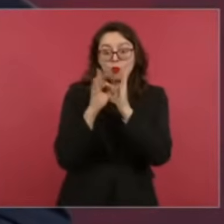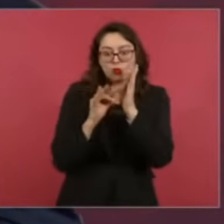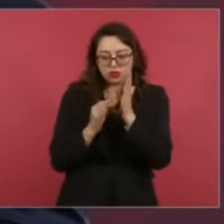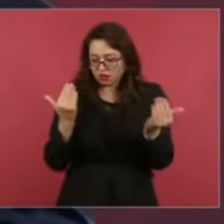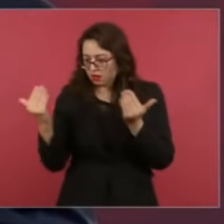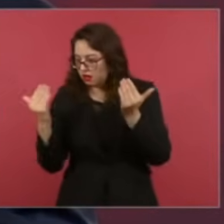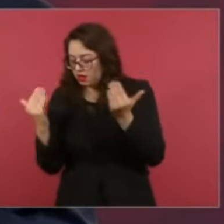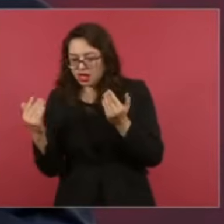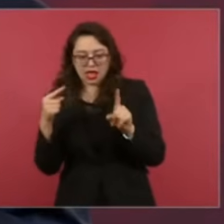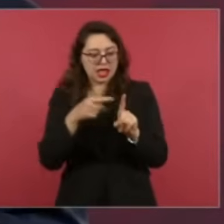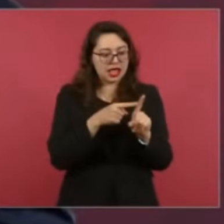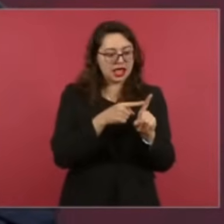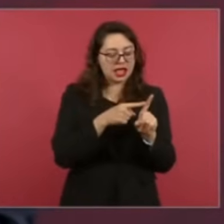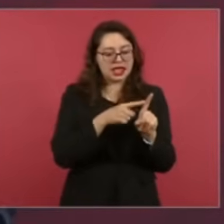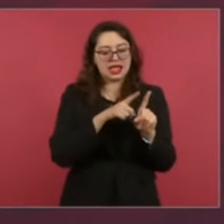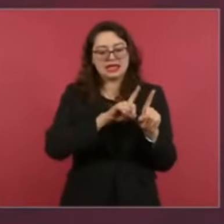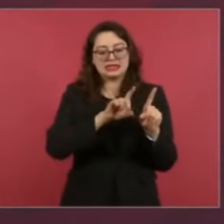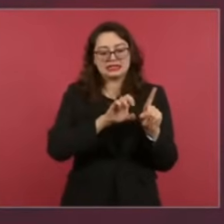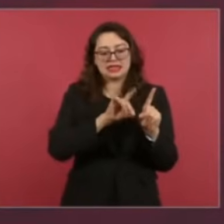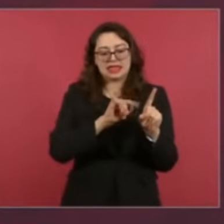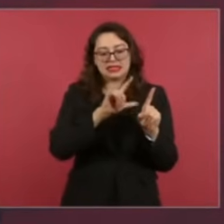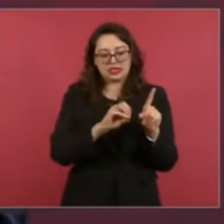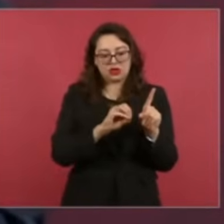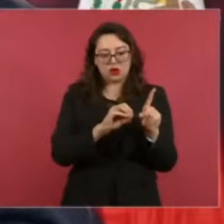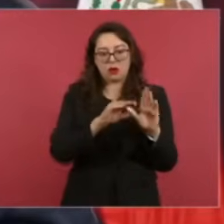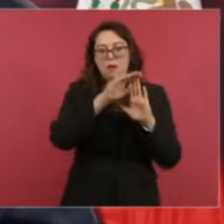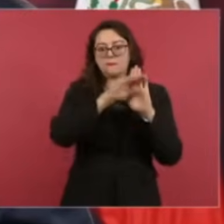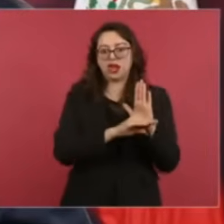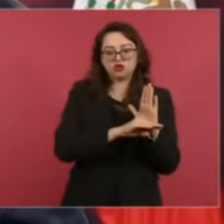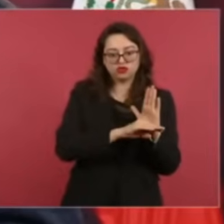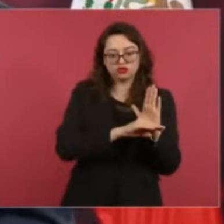llega a posicionarse mejor que Zedillo.